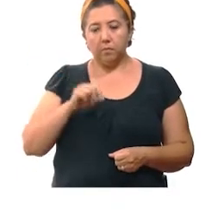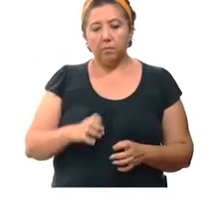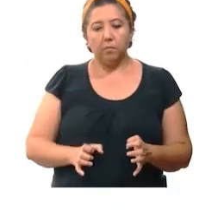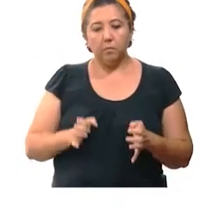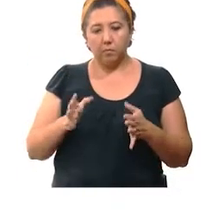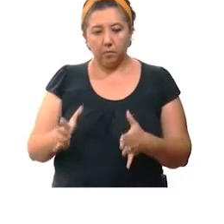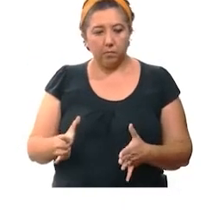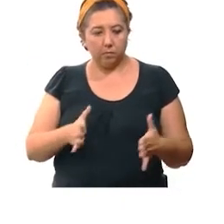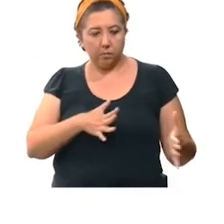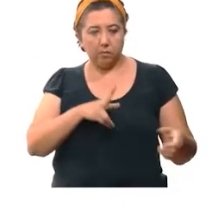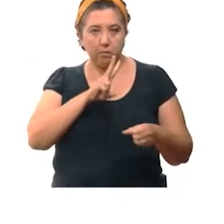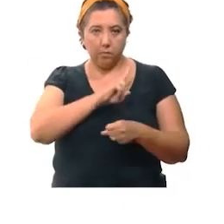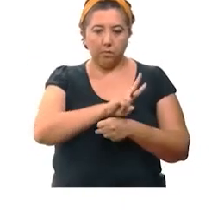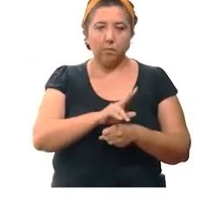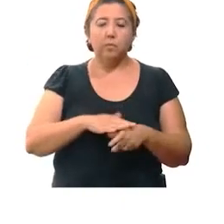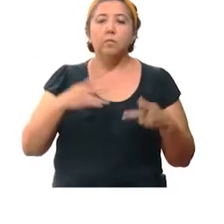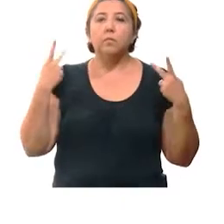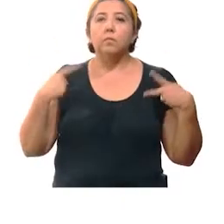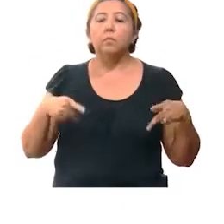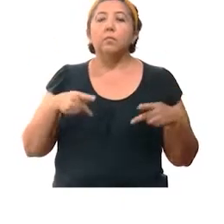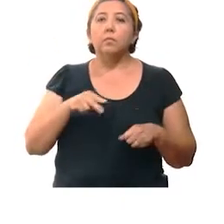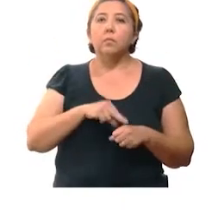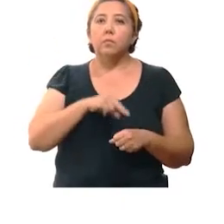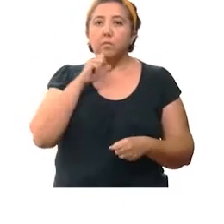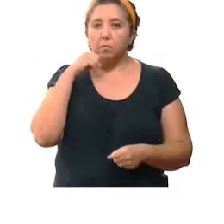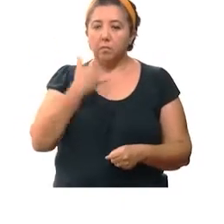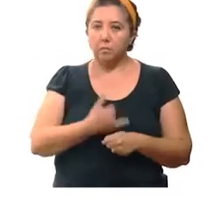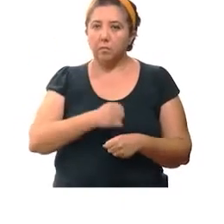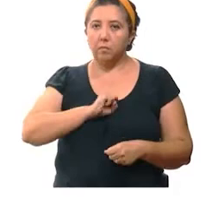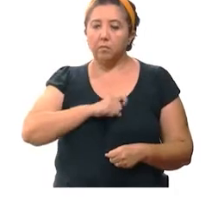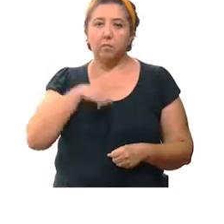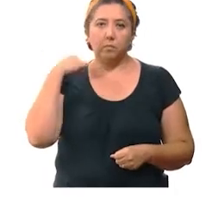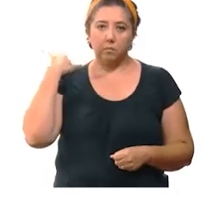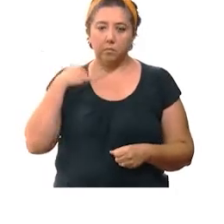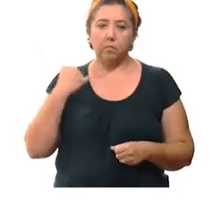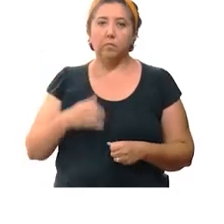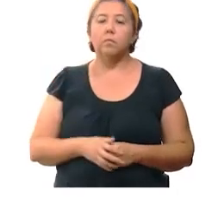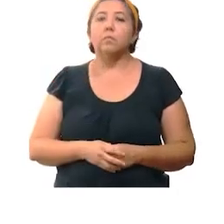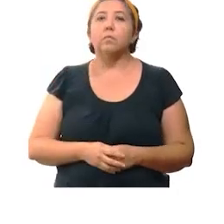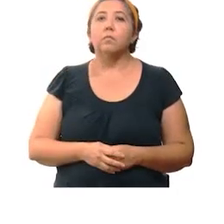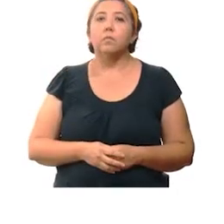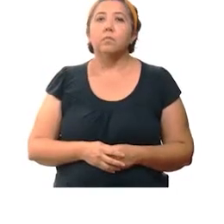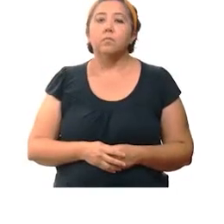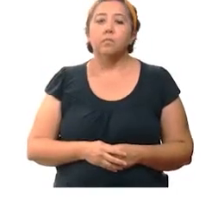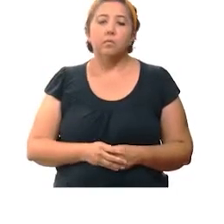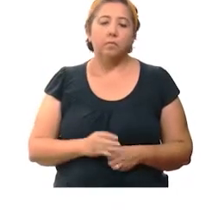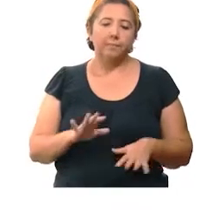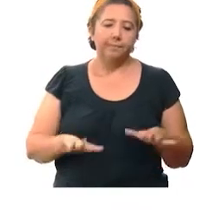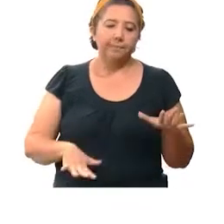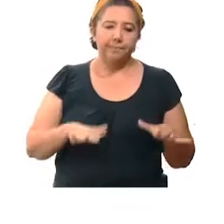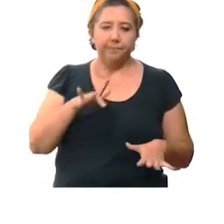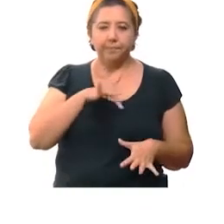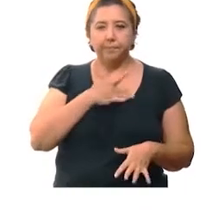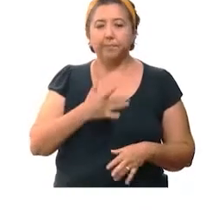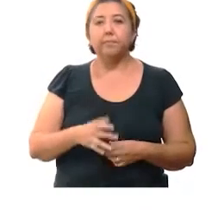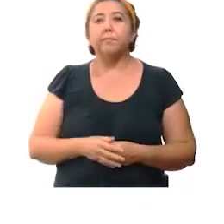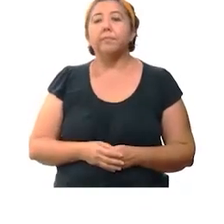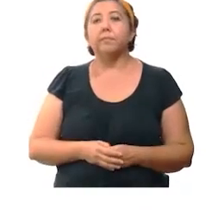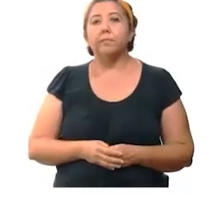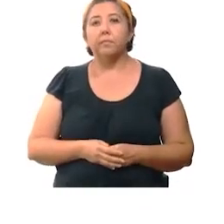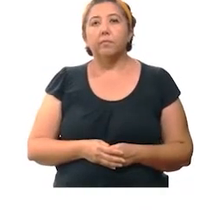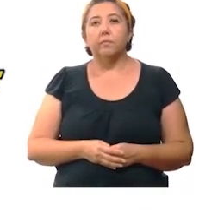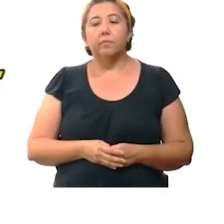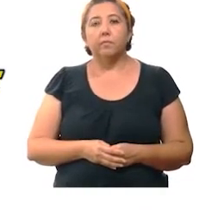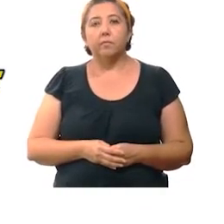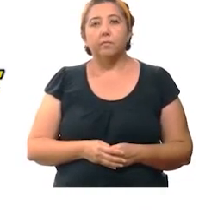están estables, aislados y monitoreados constantemente por personal médico de la Secretaría de Salud de Yucatán, presentan síntomas